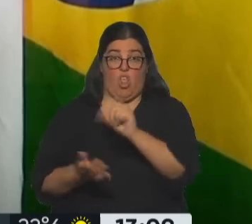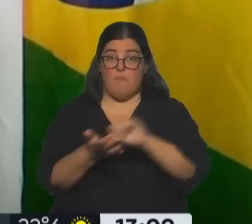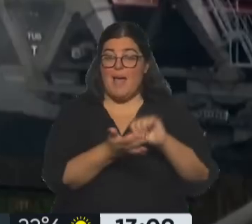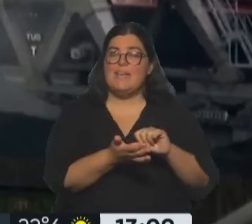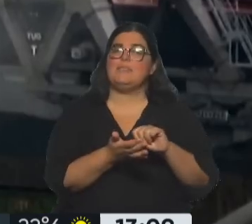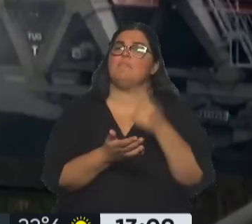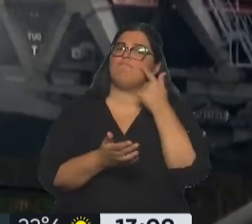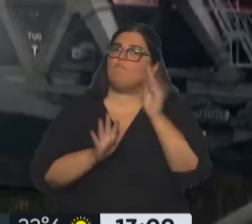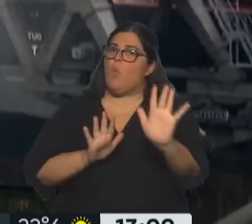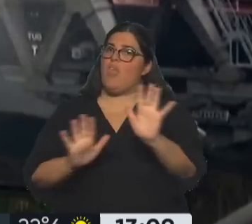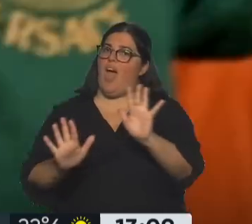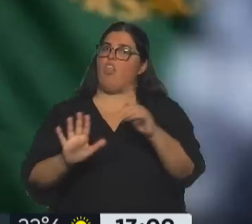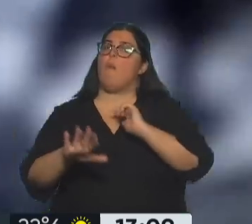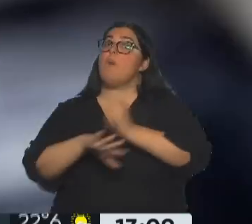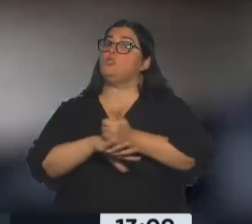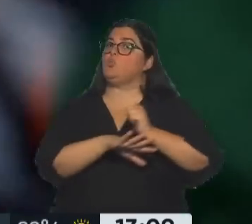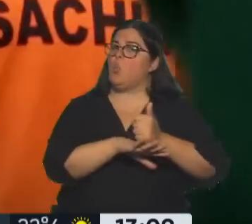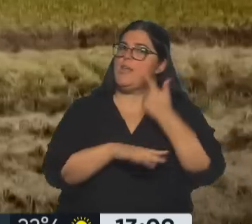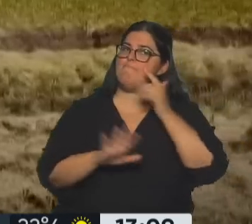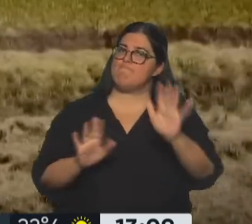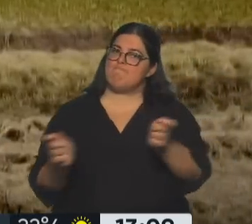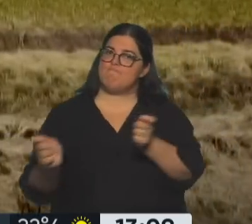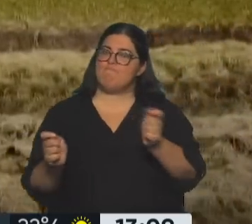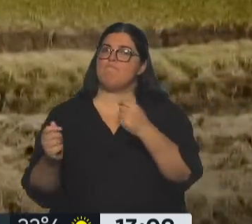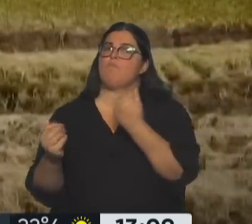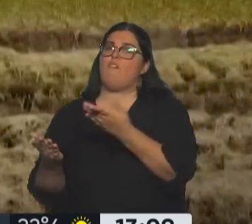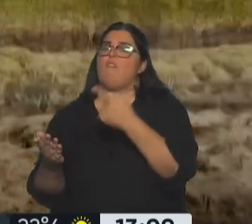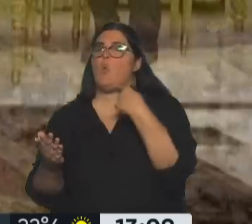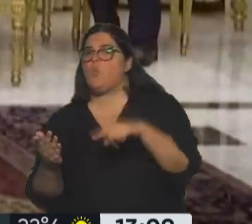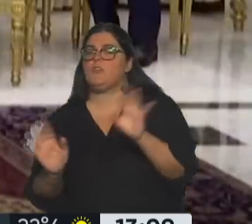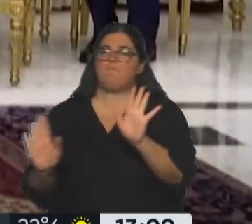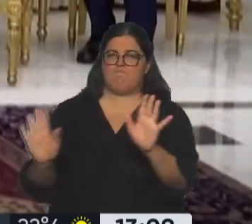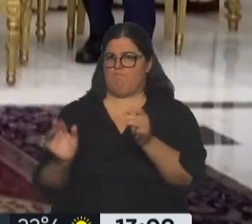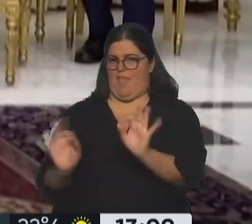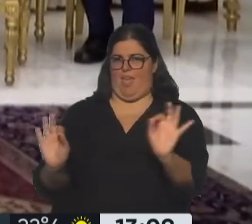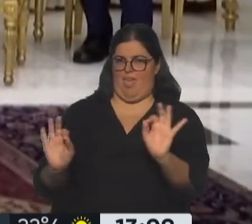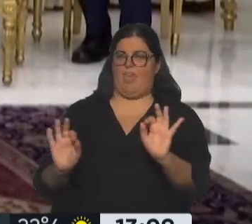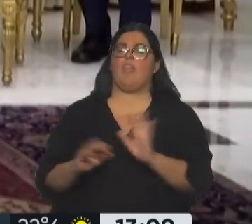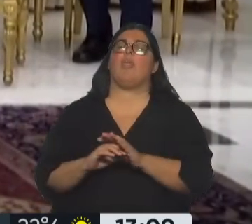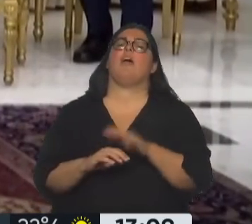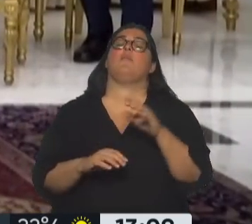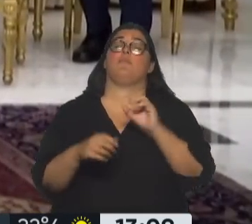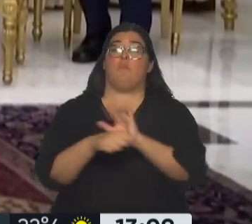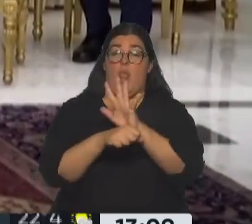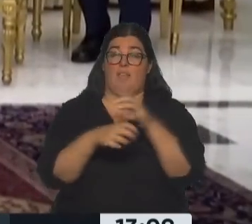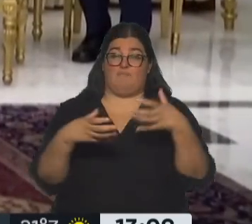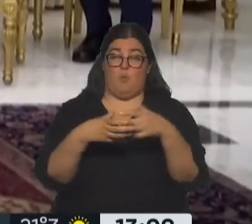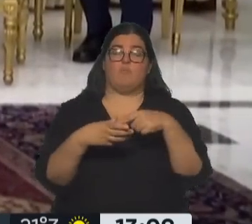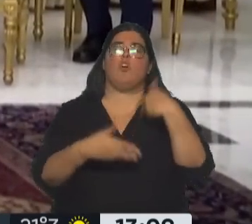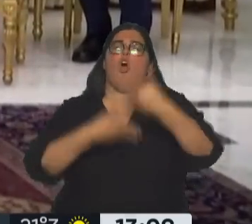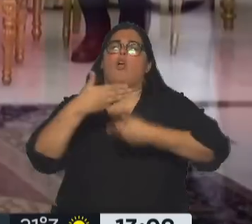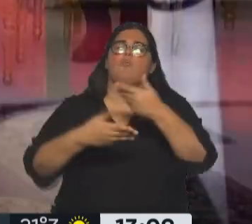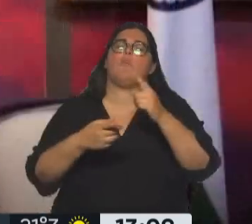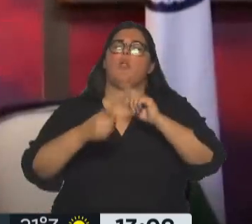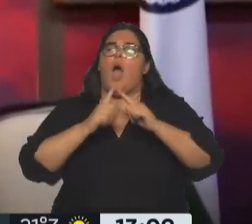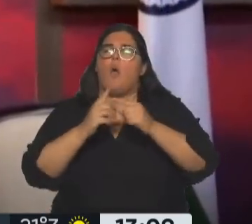dosifican cuidadosamente sus posiciones con respecto a Rusia en el marco del BRICS. Delhi avanza en negociaciones para un acuerdo de libre